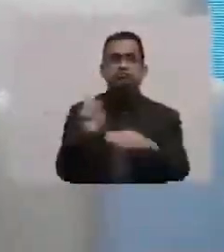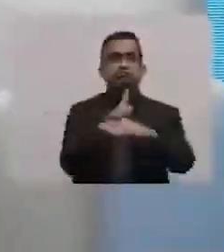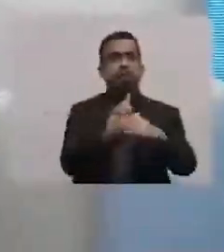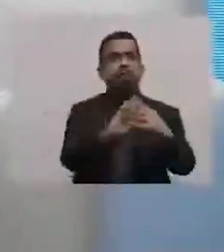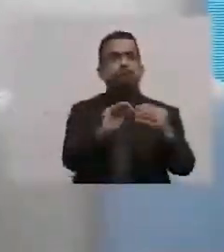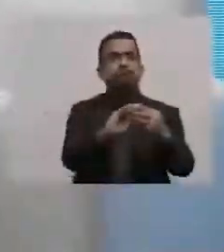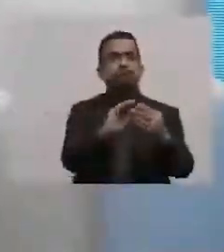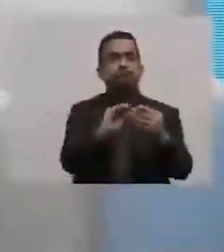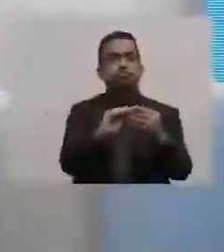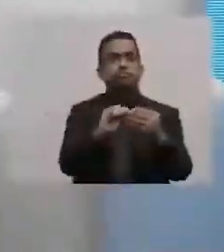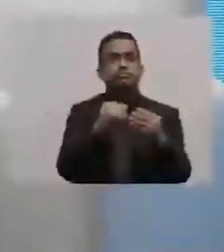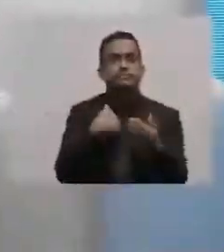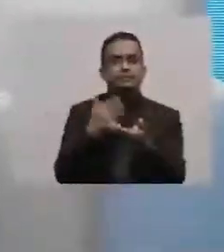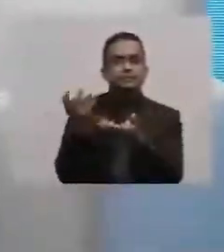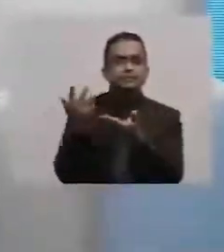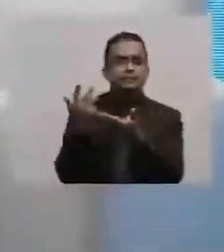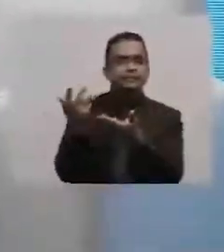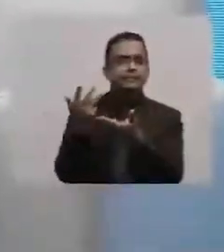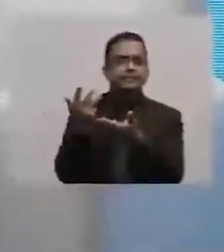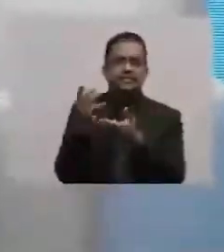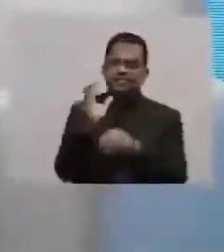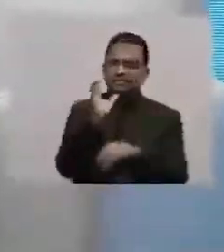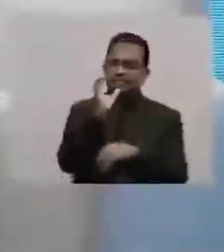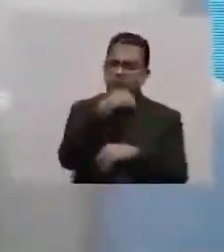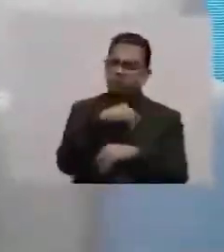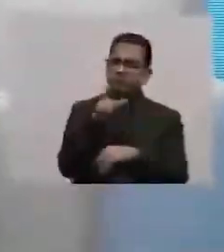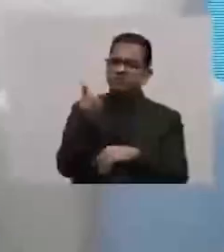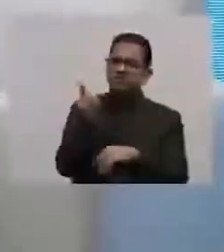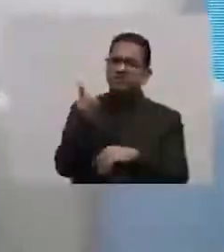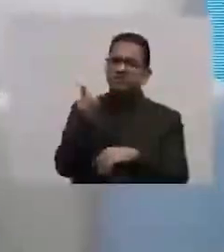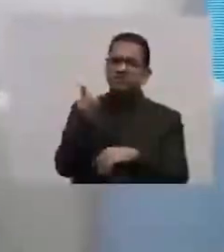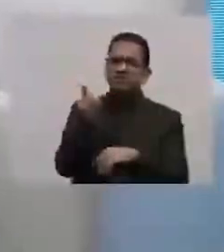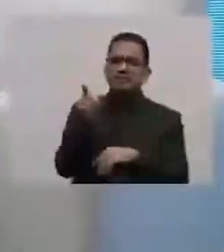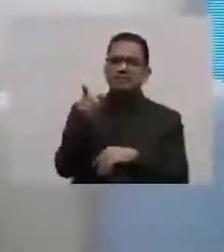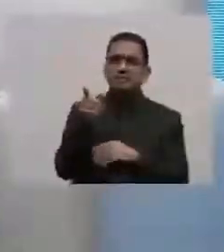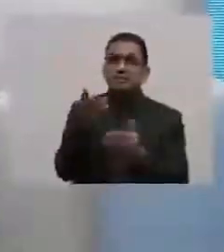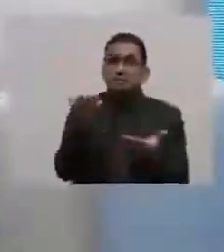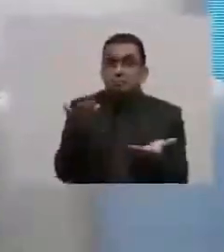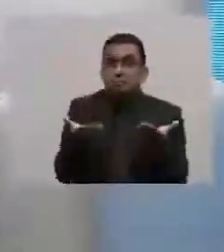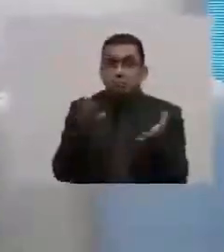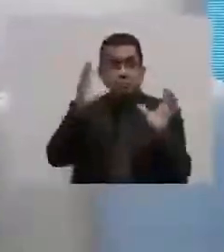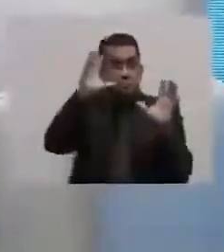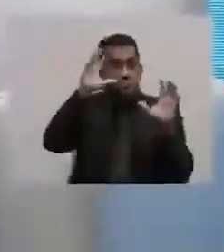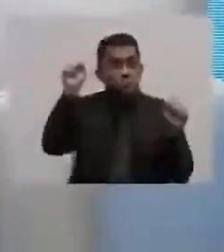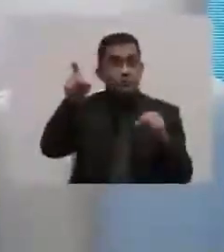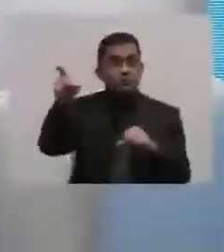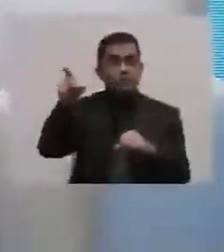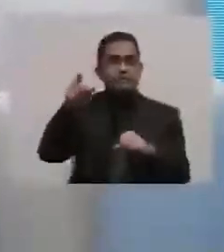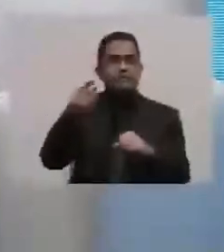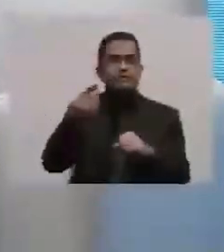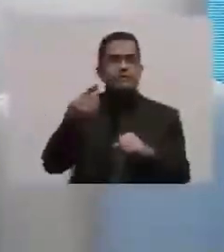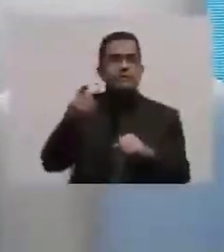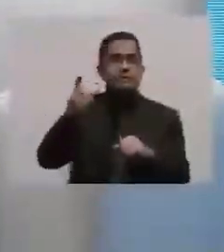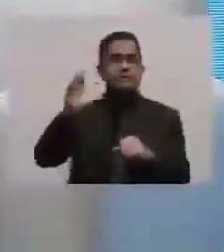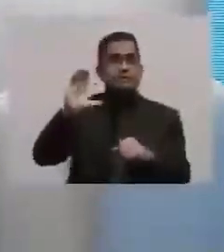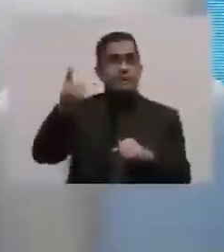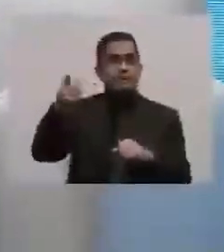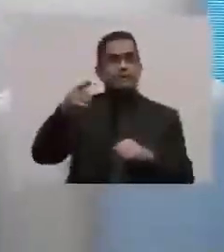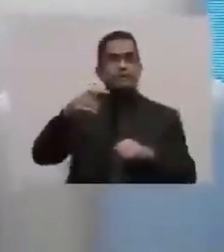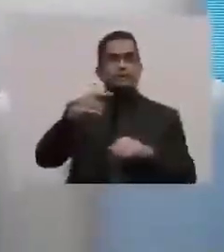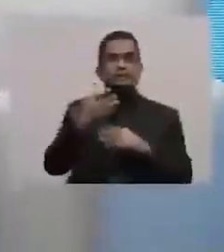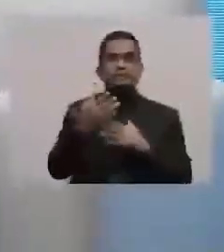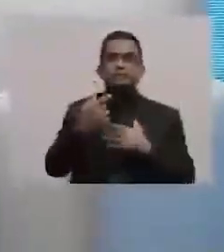Yo siempre digo, y qué extraño que a lo mejor un presidente con un expresidente aparezcan desayunándose un